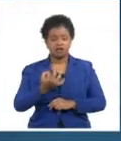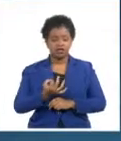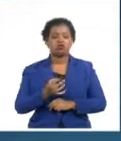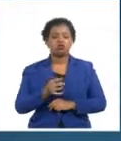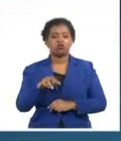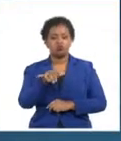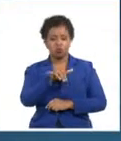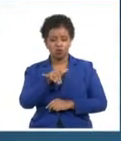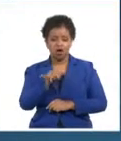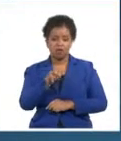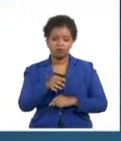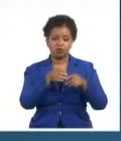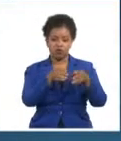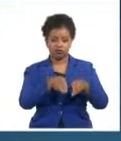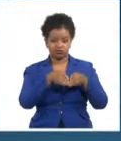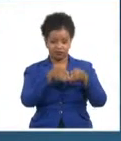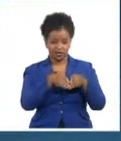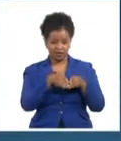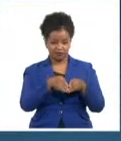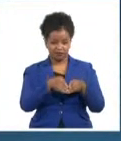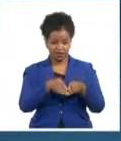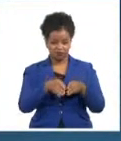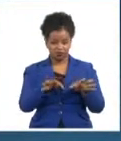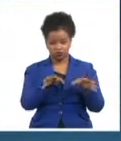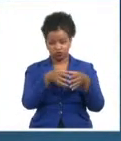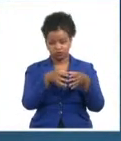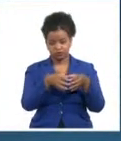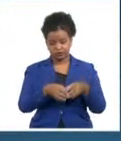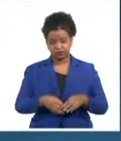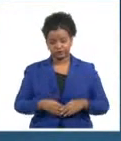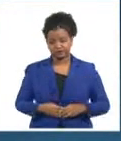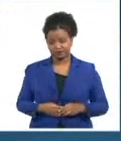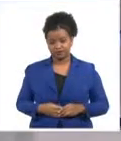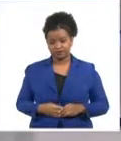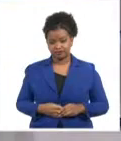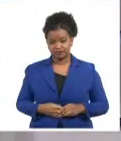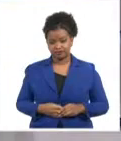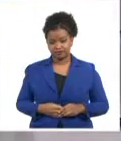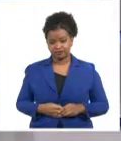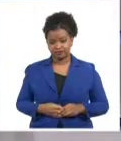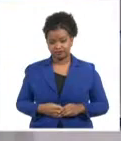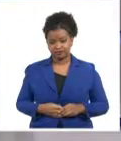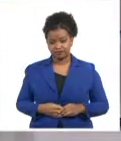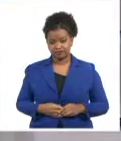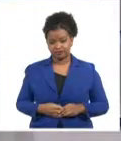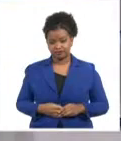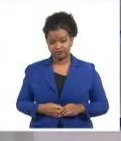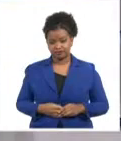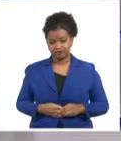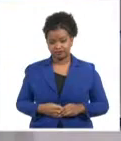y le quitó otro a Erisbel Arruebarrena con un gran fildeo más allá de las cercas.